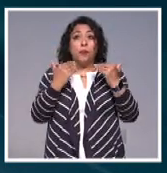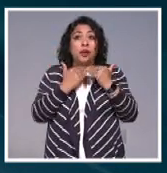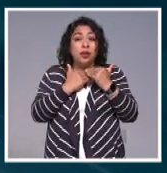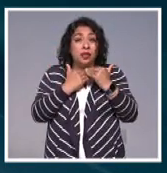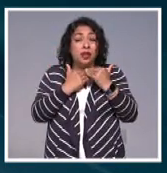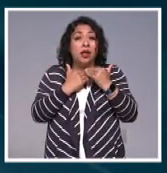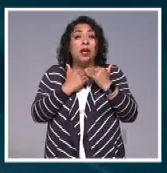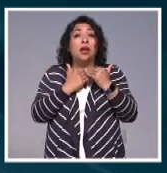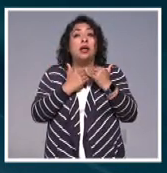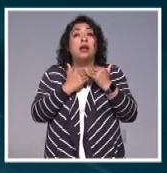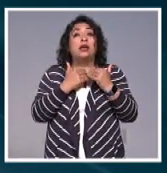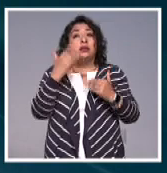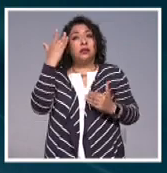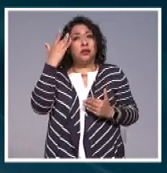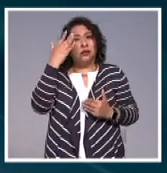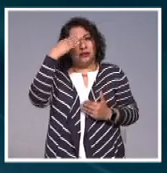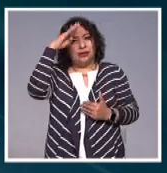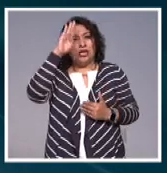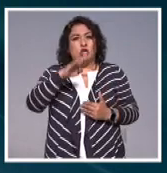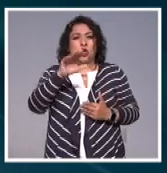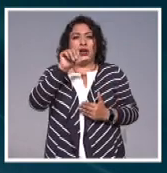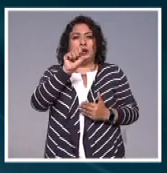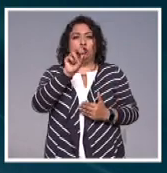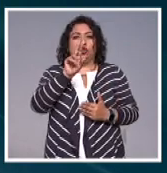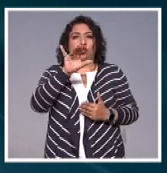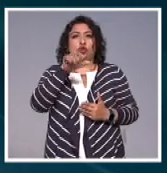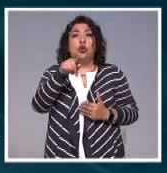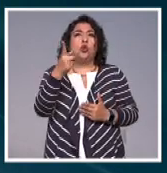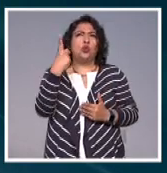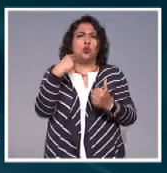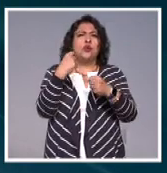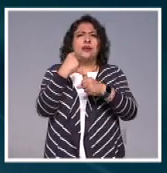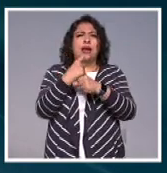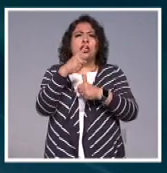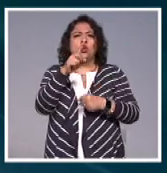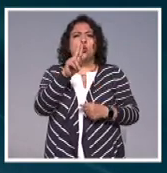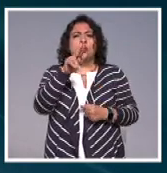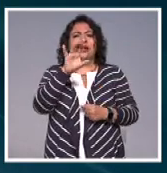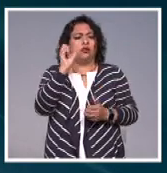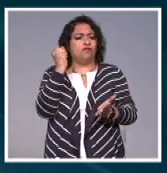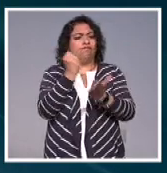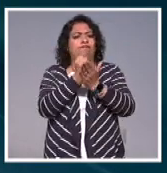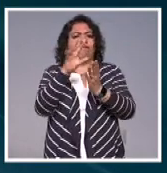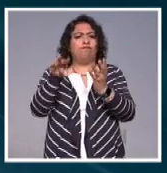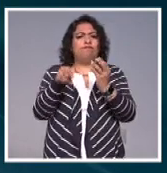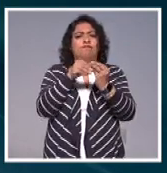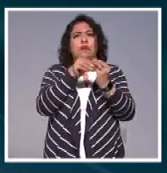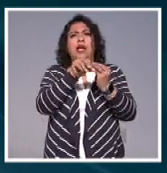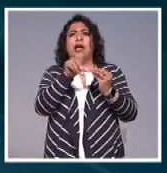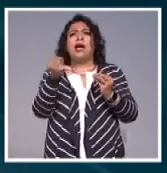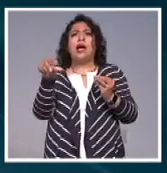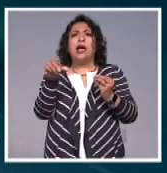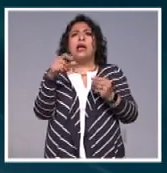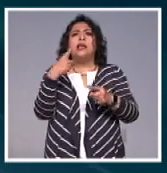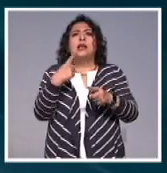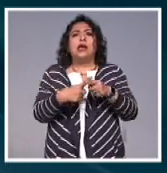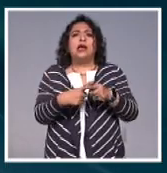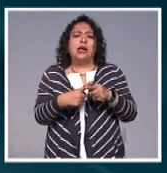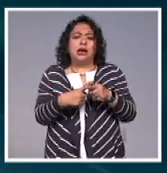de Nuestra Señora de la Asunción, que el año pasado la UNESCO ya incorporó a